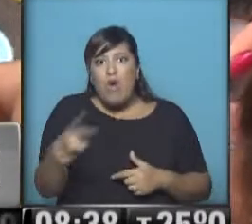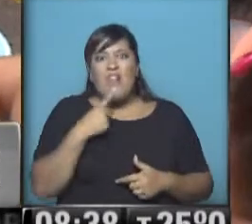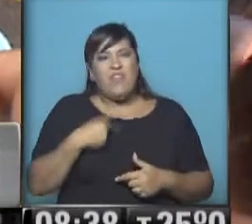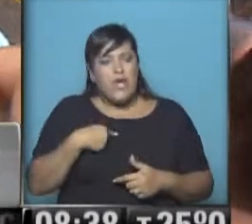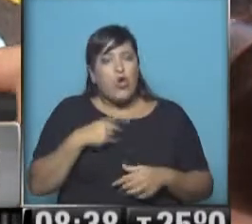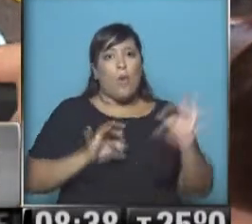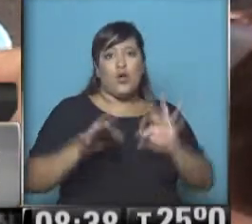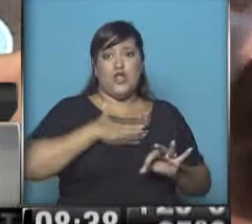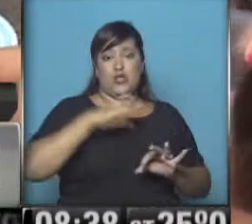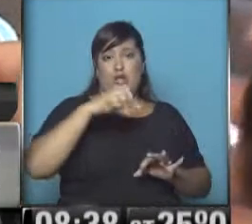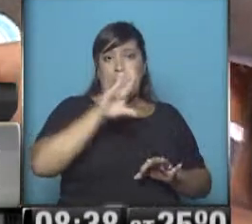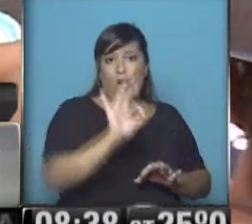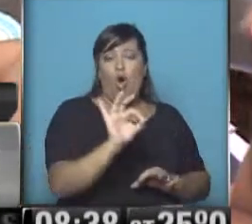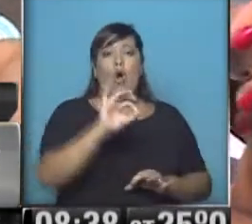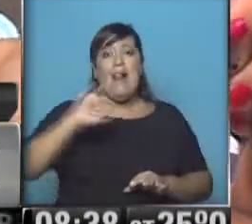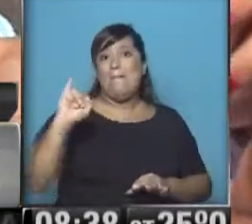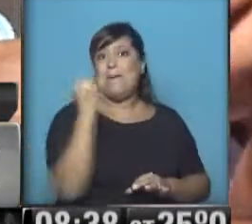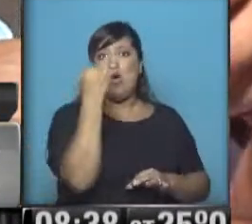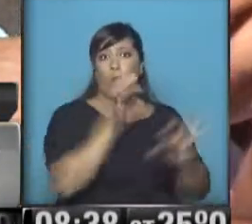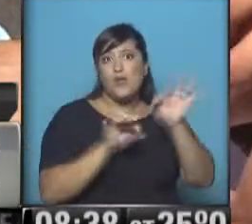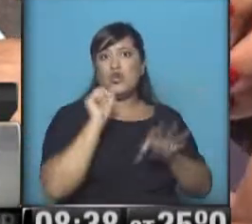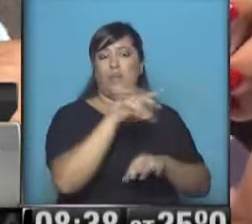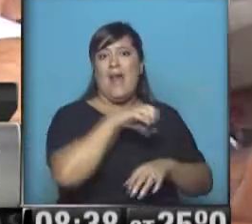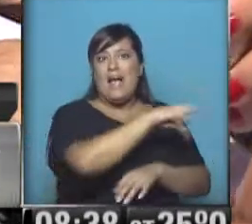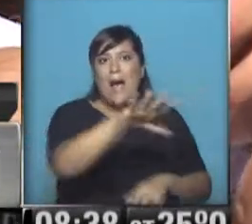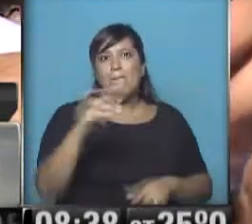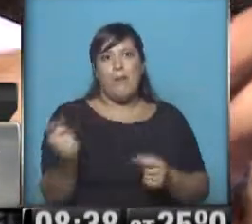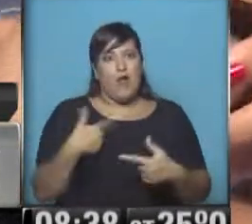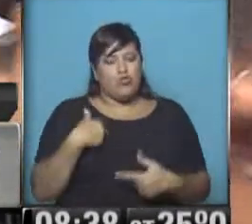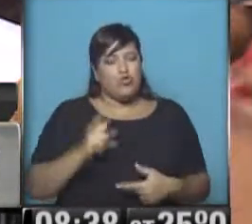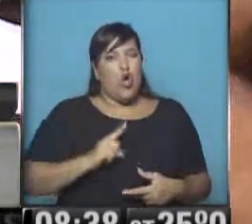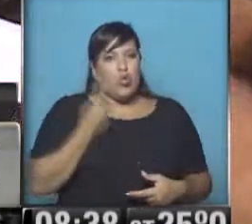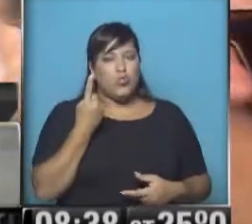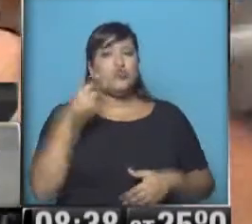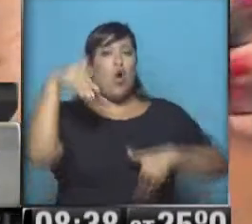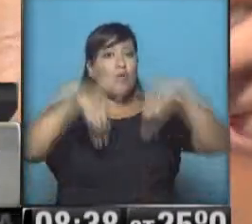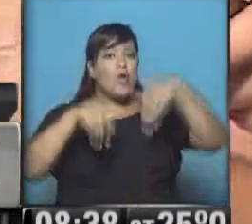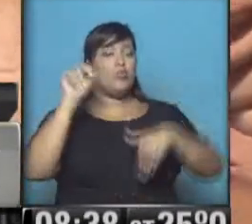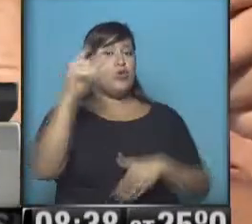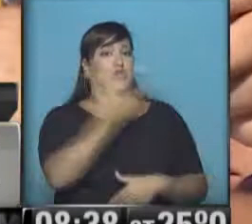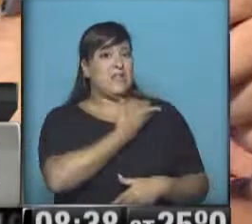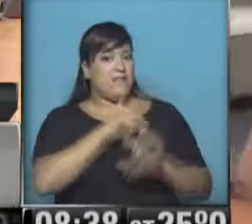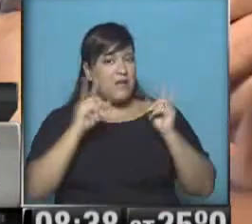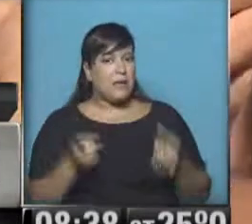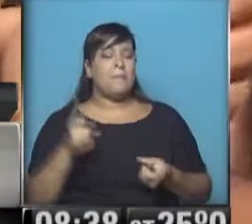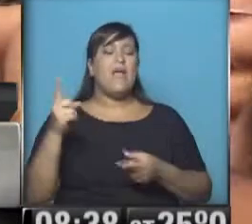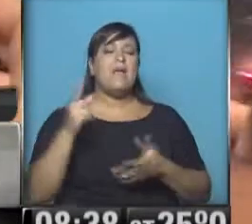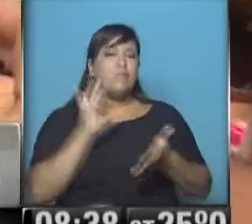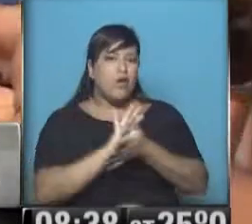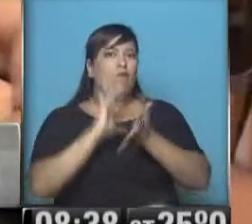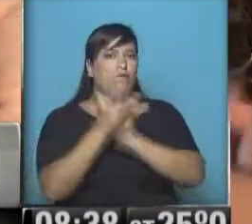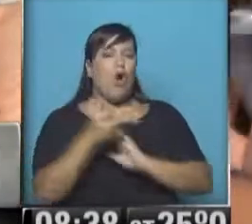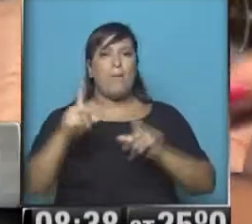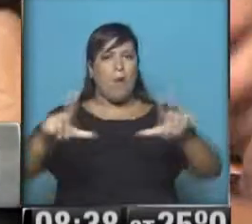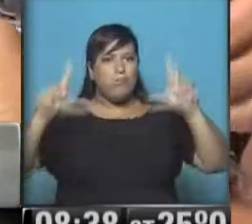nuestro proyecto para el campo es el mejor que hay también es un es un orgullo asegura mucho voto en santa fe tamén es una figura nacional distrito